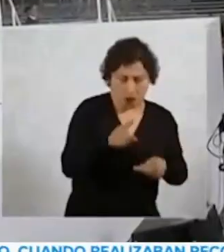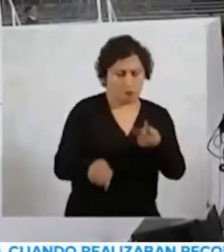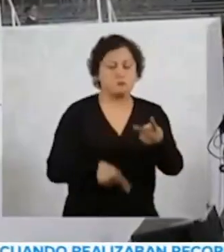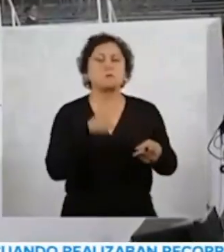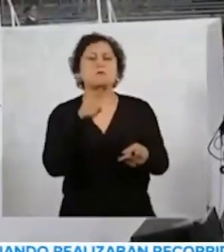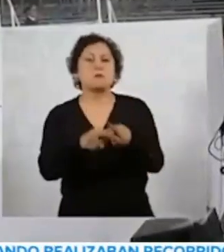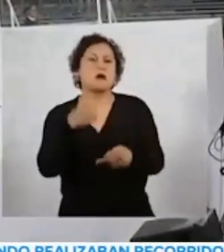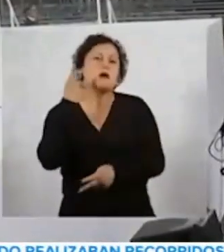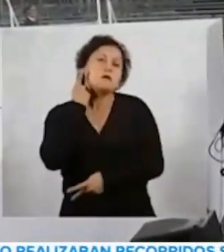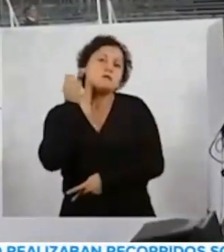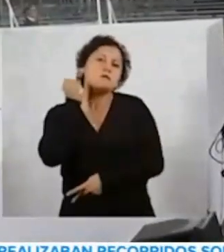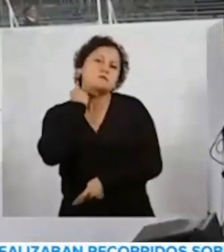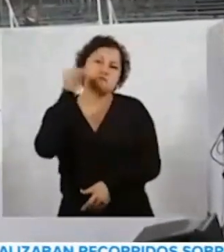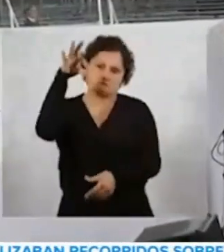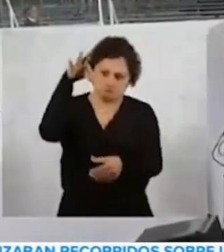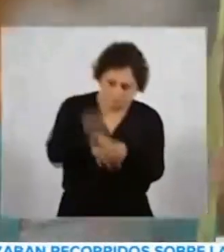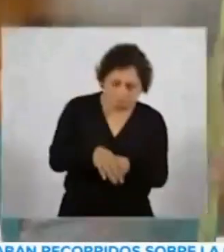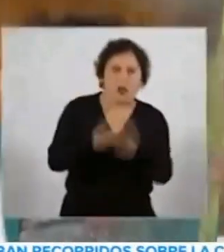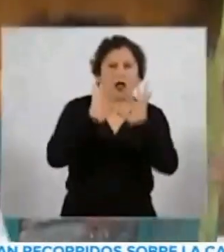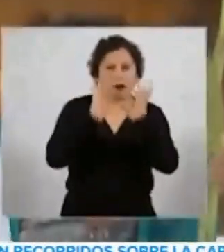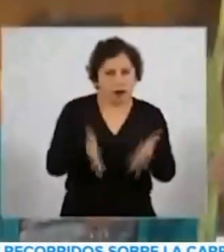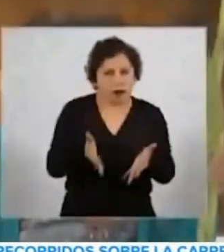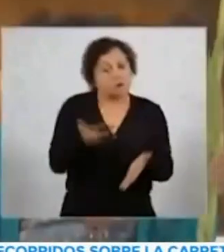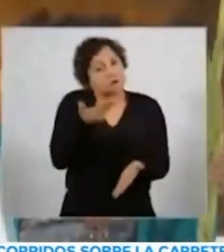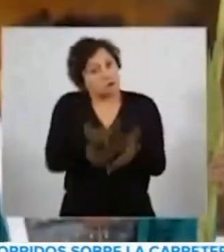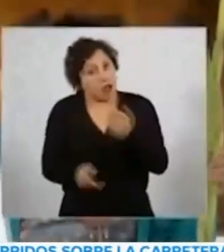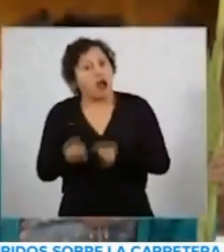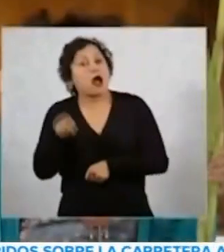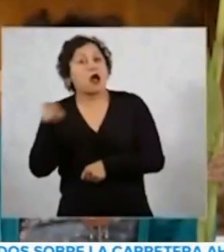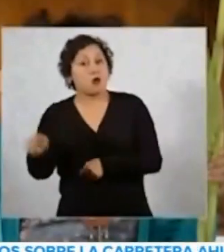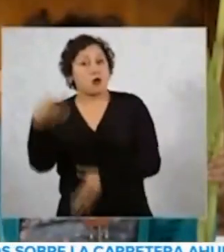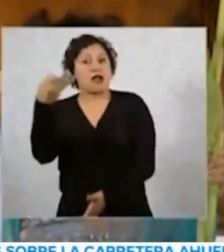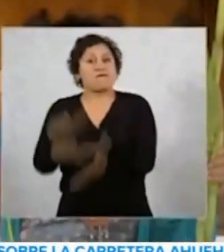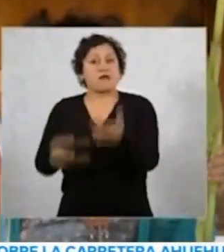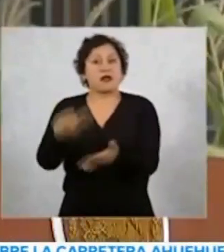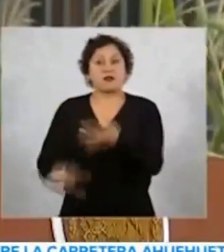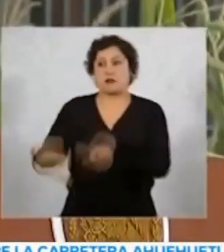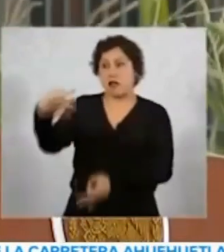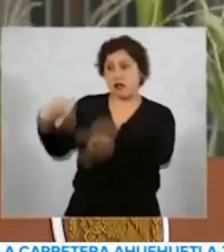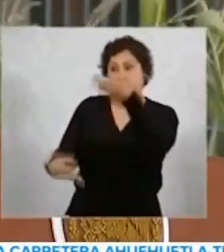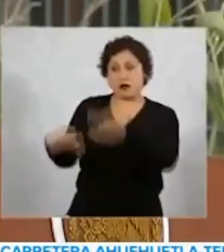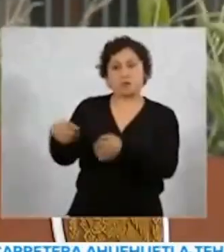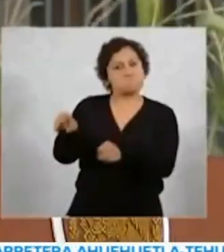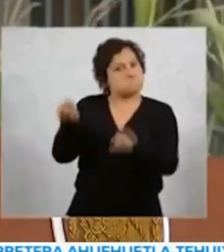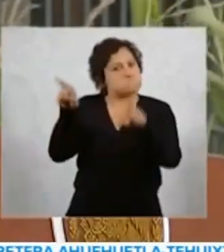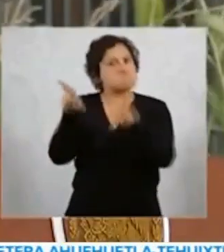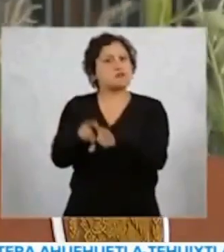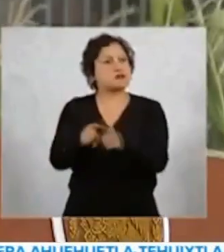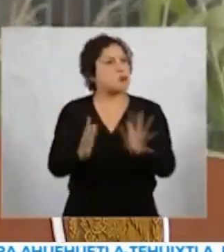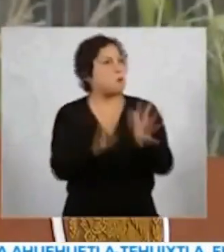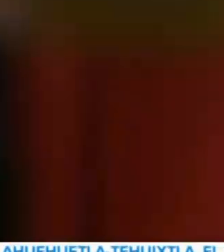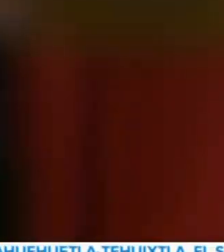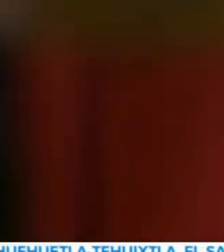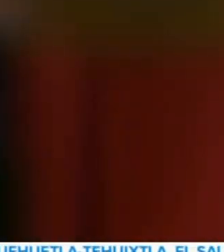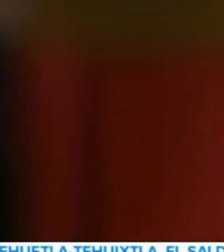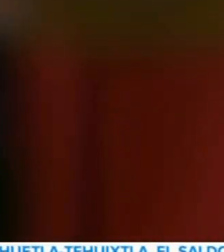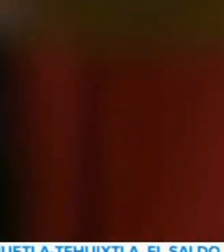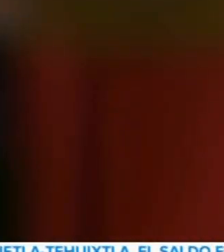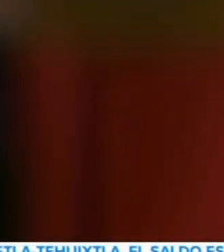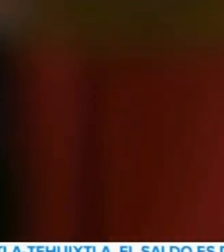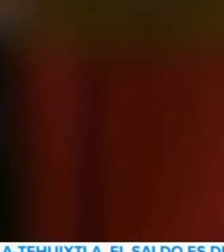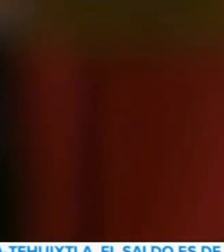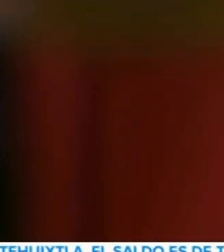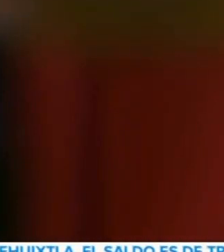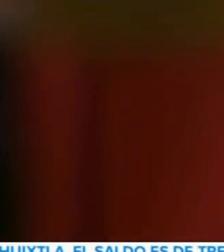democráticamente. Ahora le toca al Poder Judicial ser elegido democráticamente. De igual